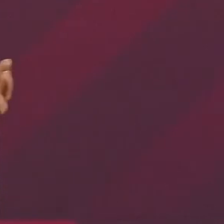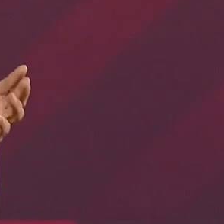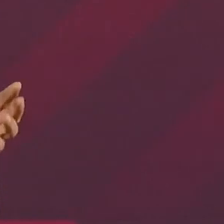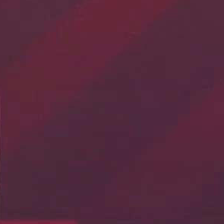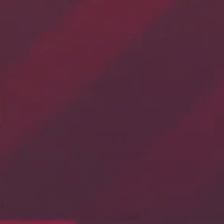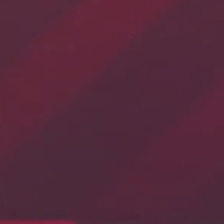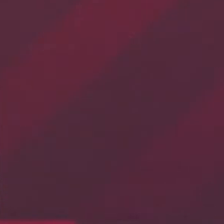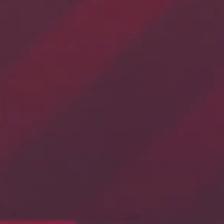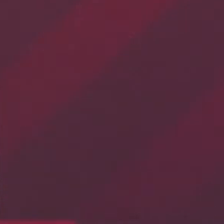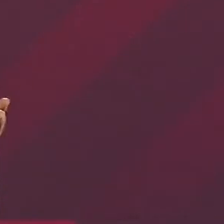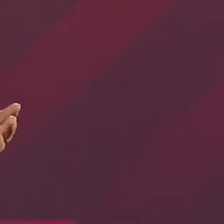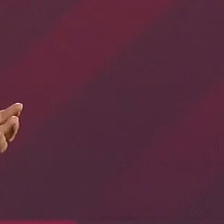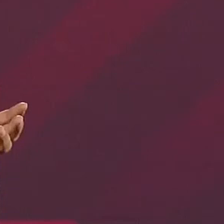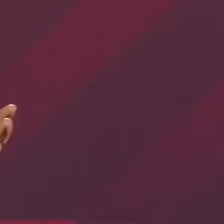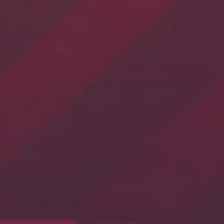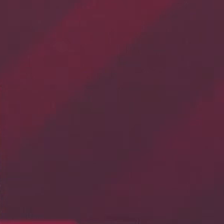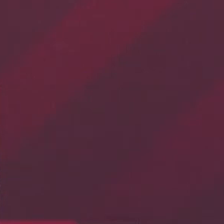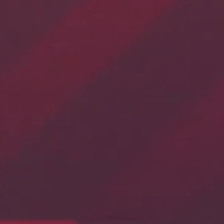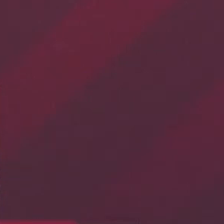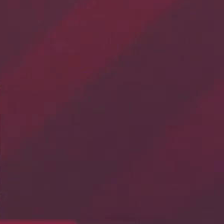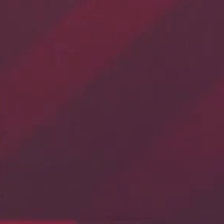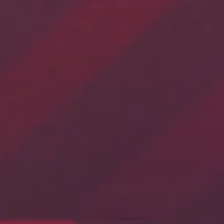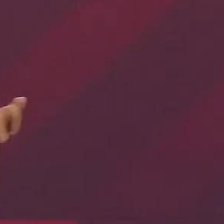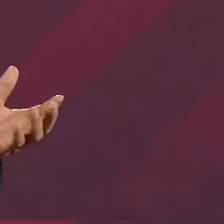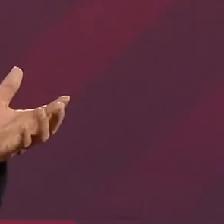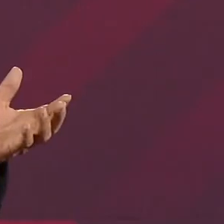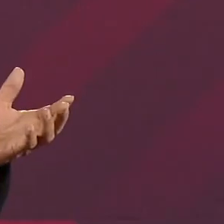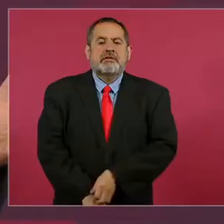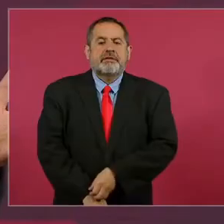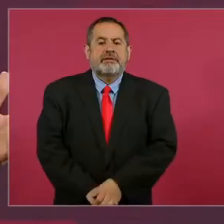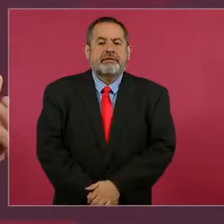Entonces, por eso no estoy arrepentido.